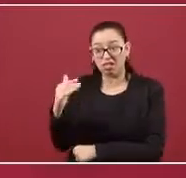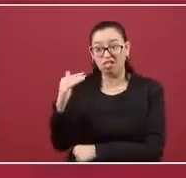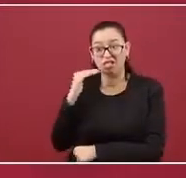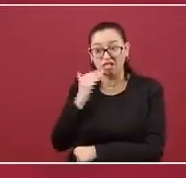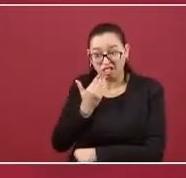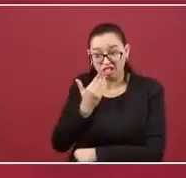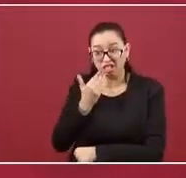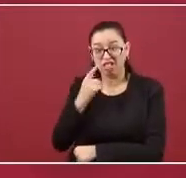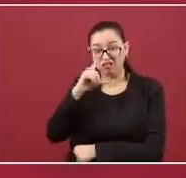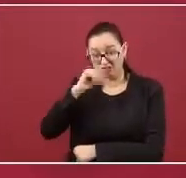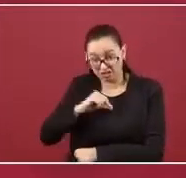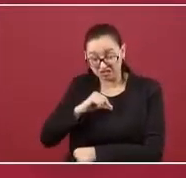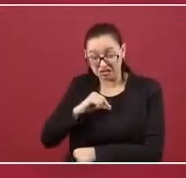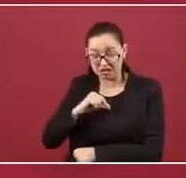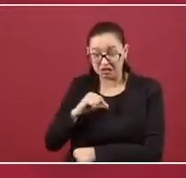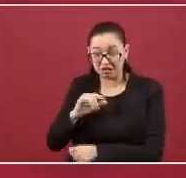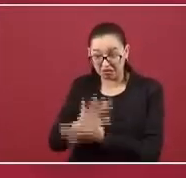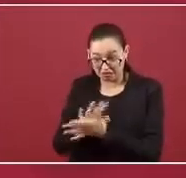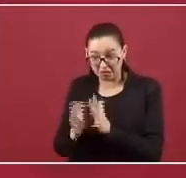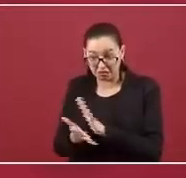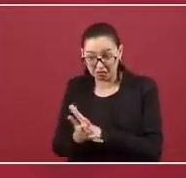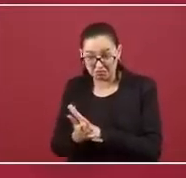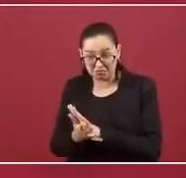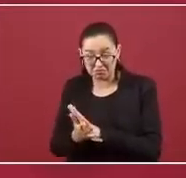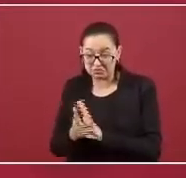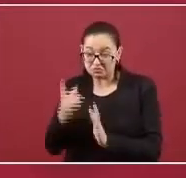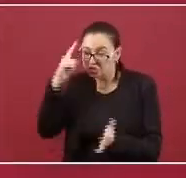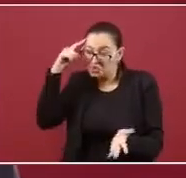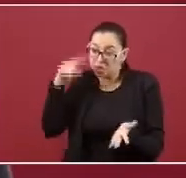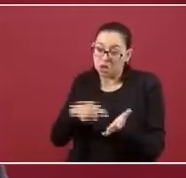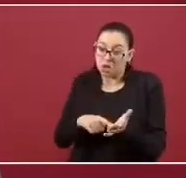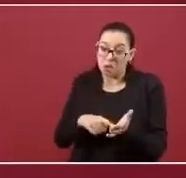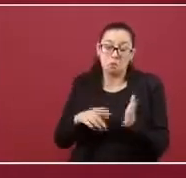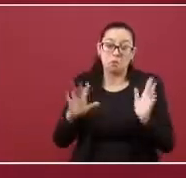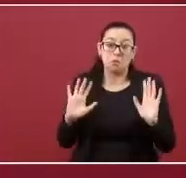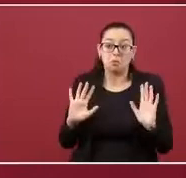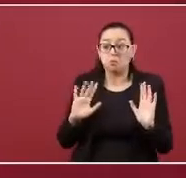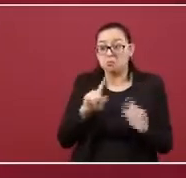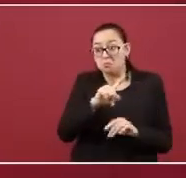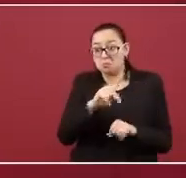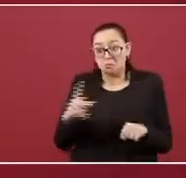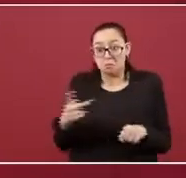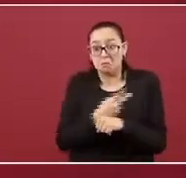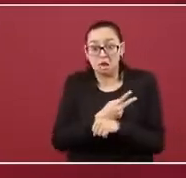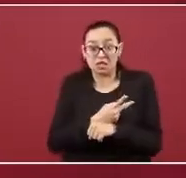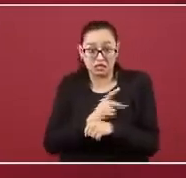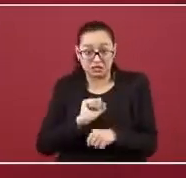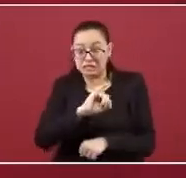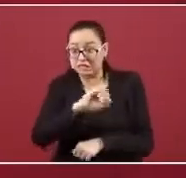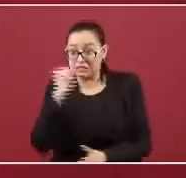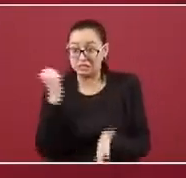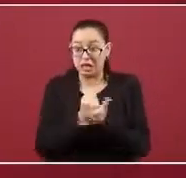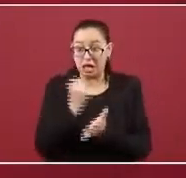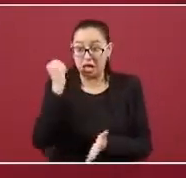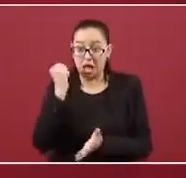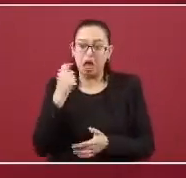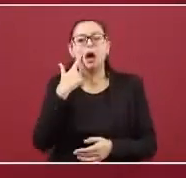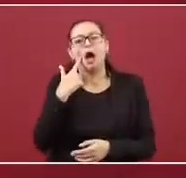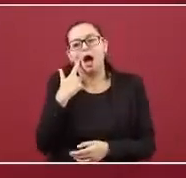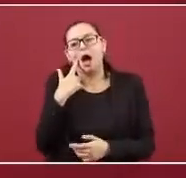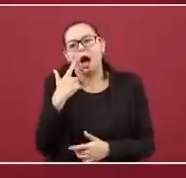Suele pasar, pero vamos a ver en qué términos. No, que yo sepa, pero vamos a